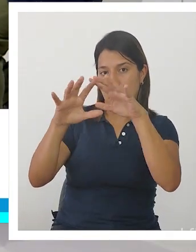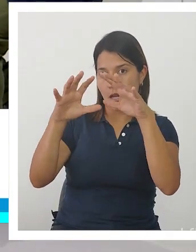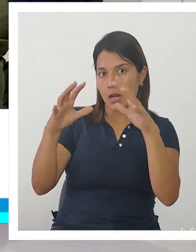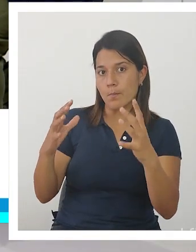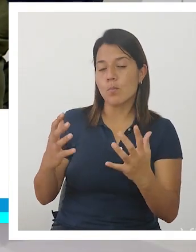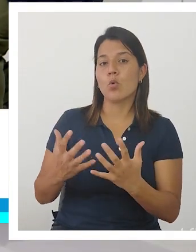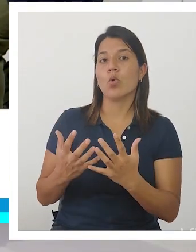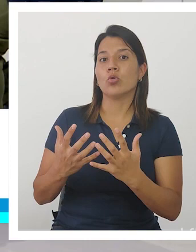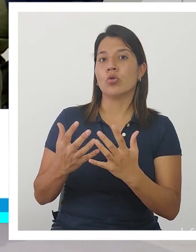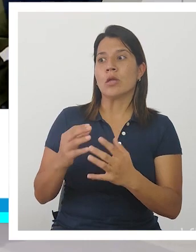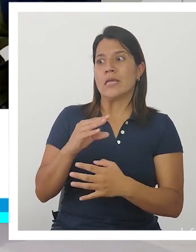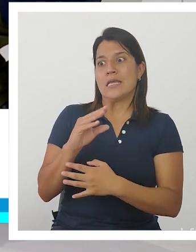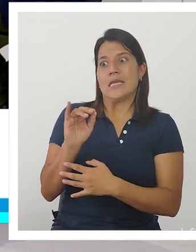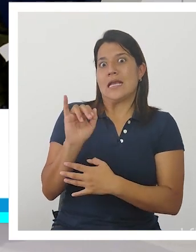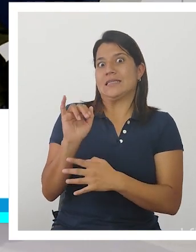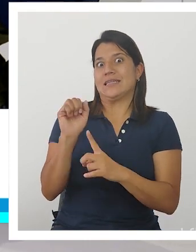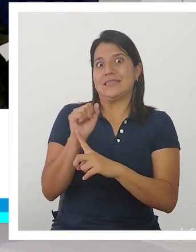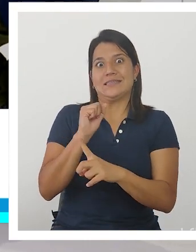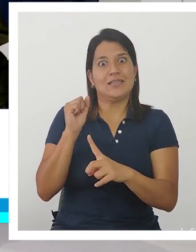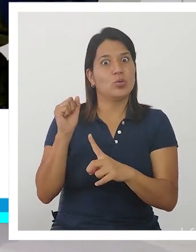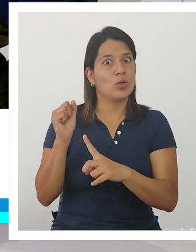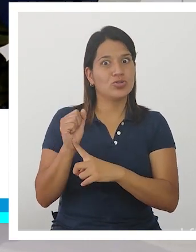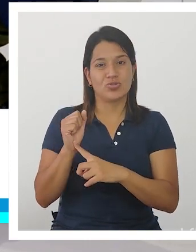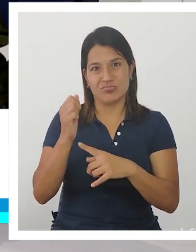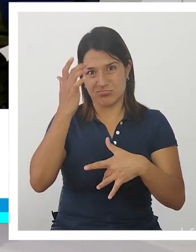puesto a muchos países de cabeza.